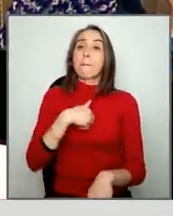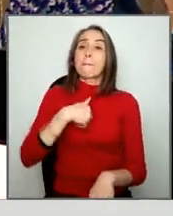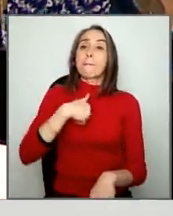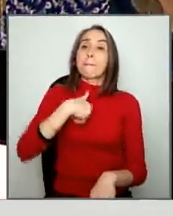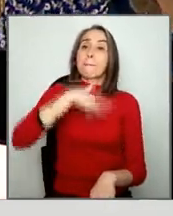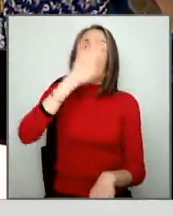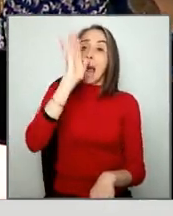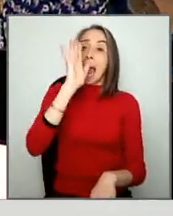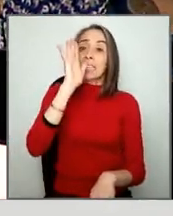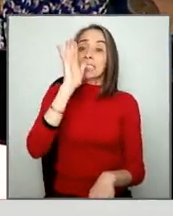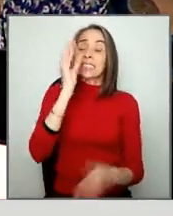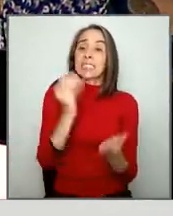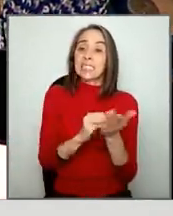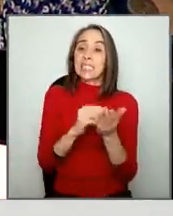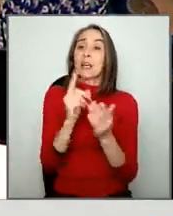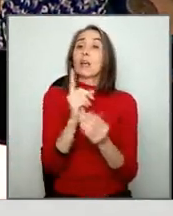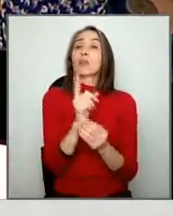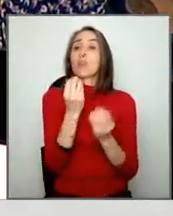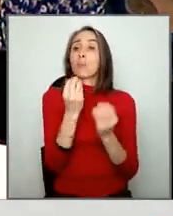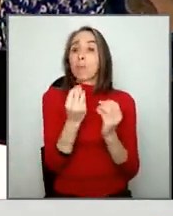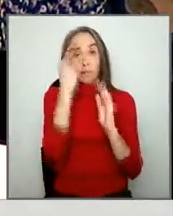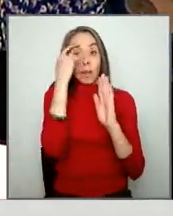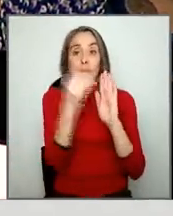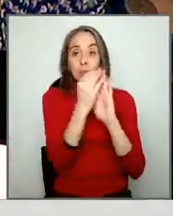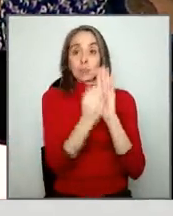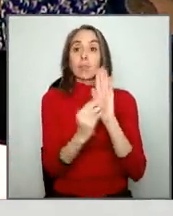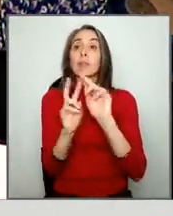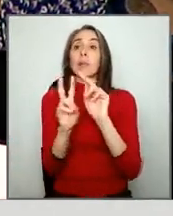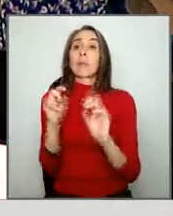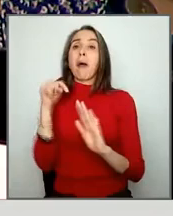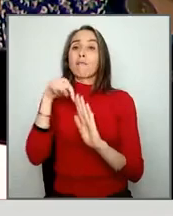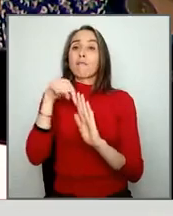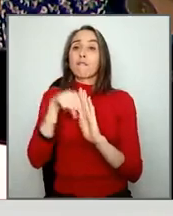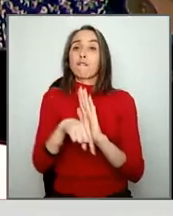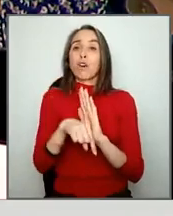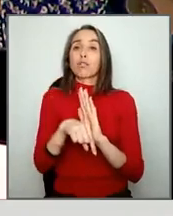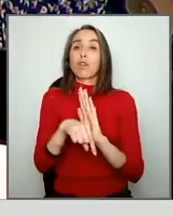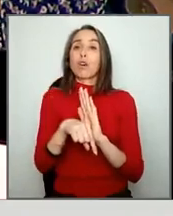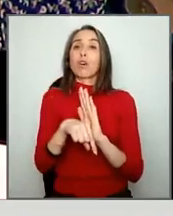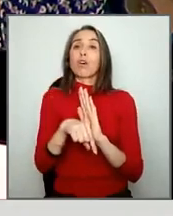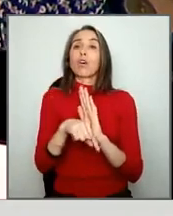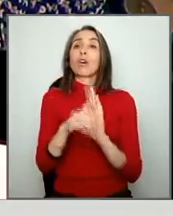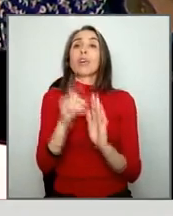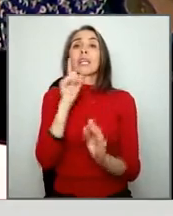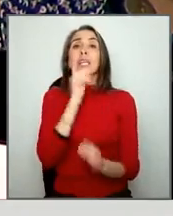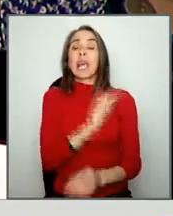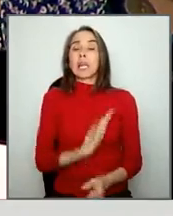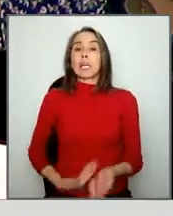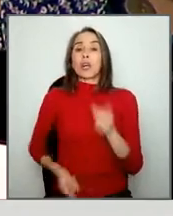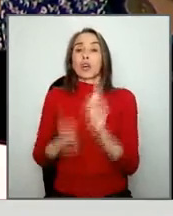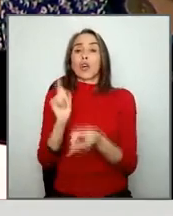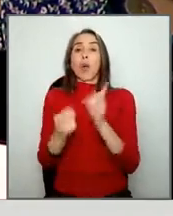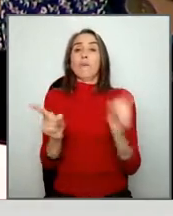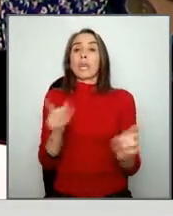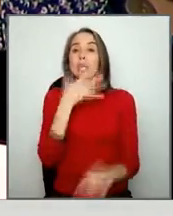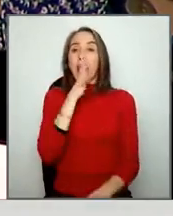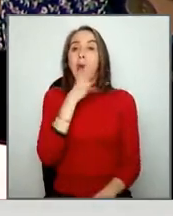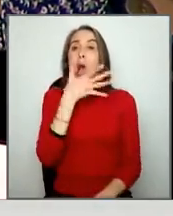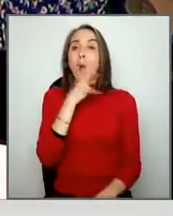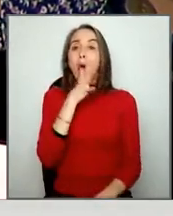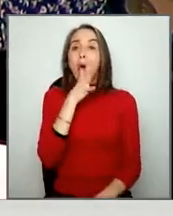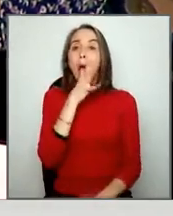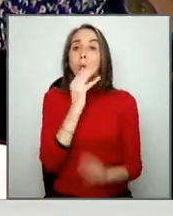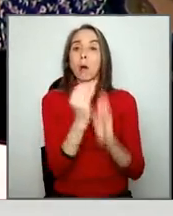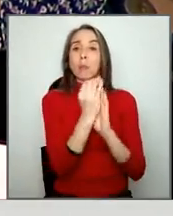medida sino que hay una cuestión que es de fondo y que tiene que ver con la gobernanza de las aguas que hoy día las aguas se encuentran